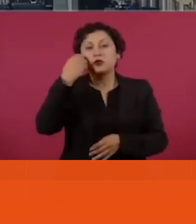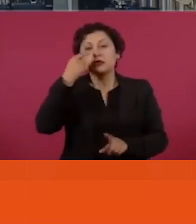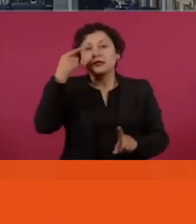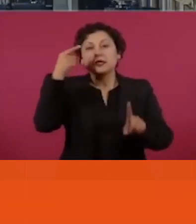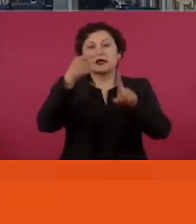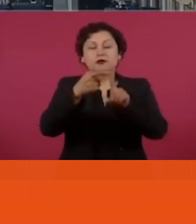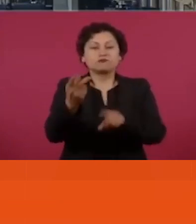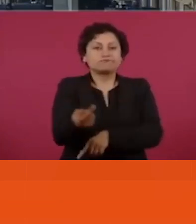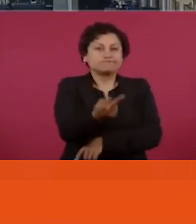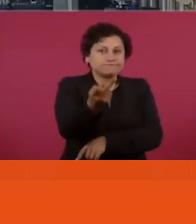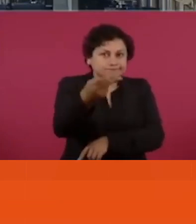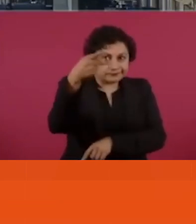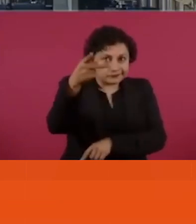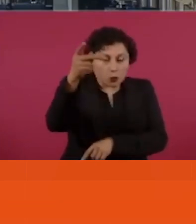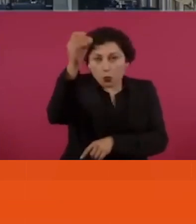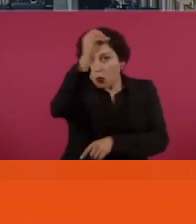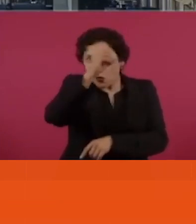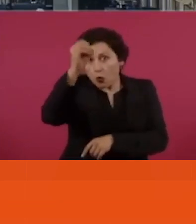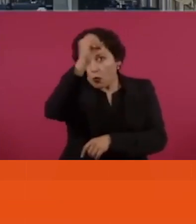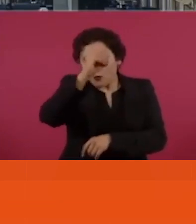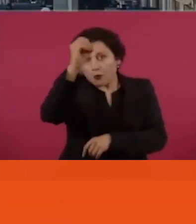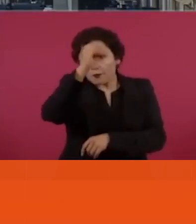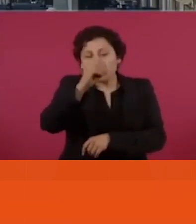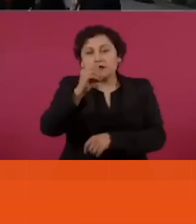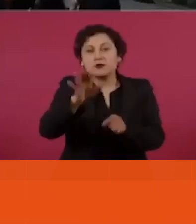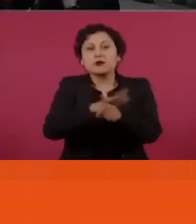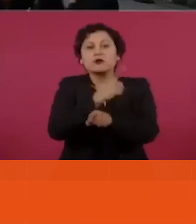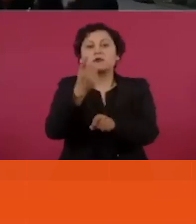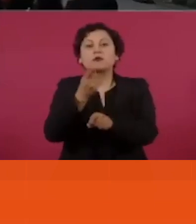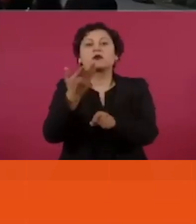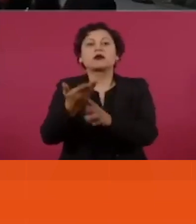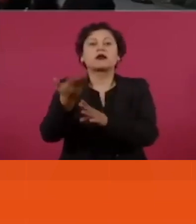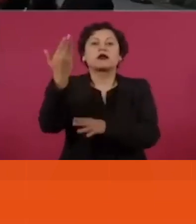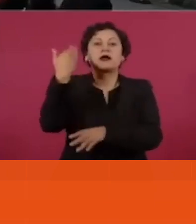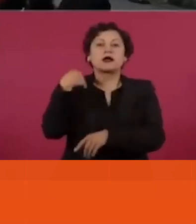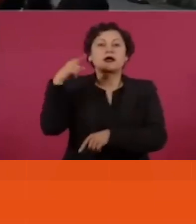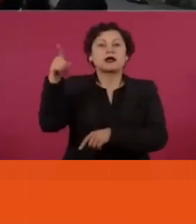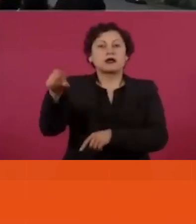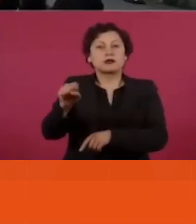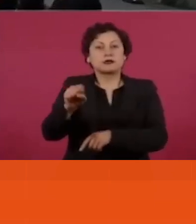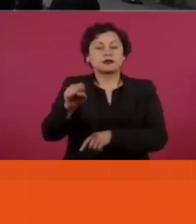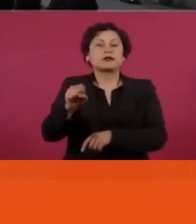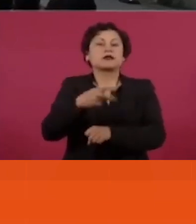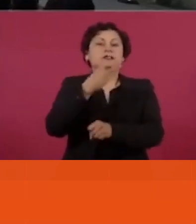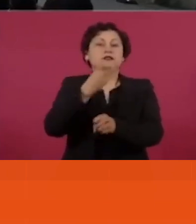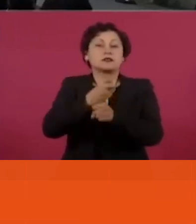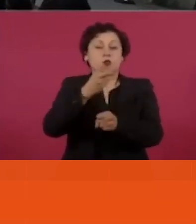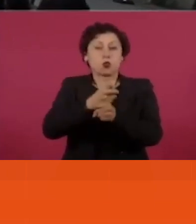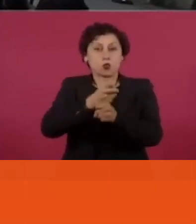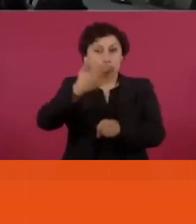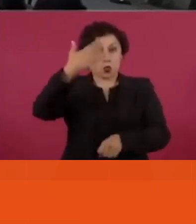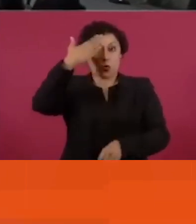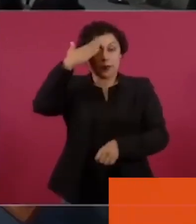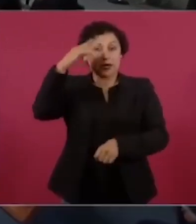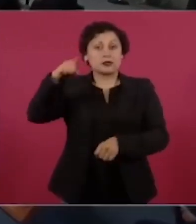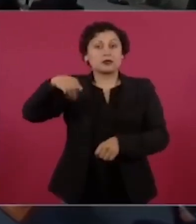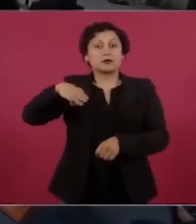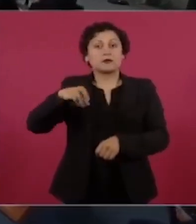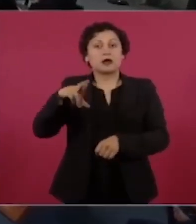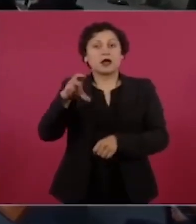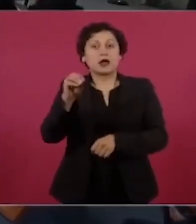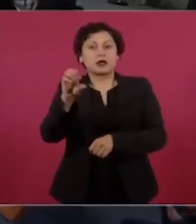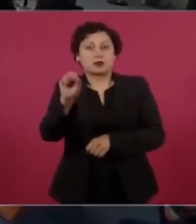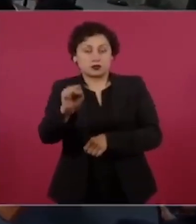opinión luego de las declaraciones del subcomandante Marcos, que le dio una